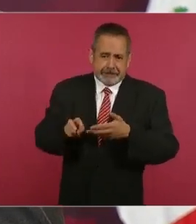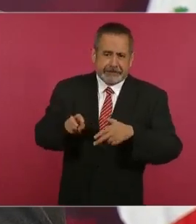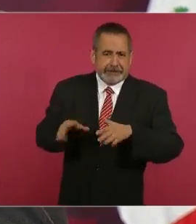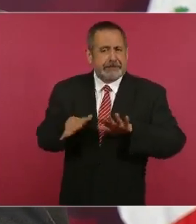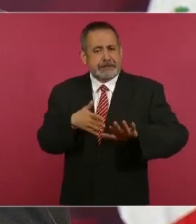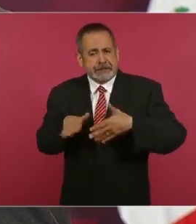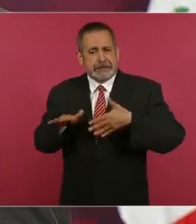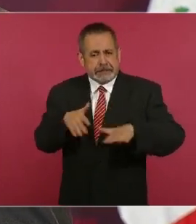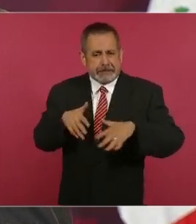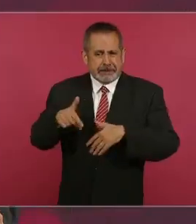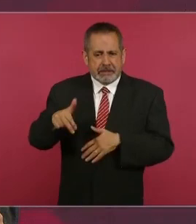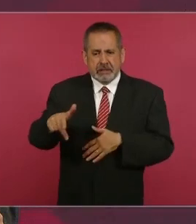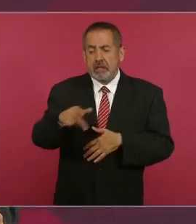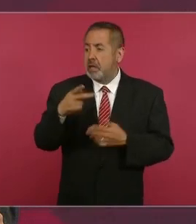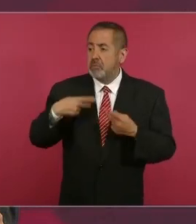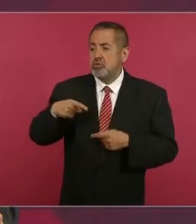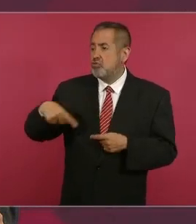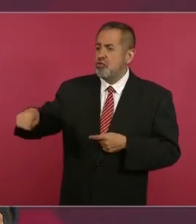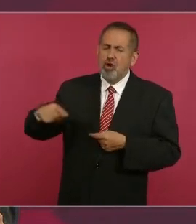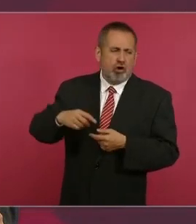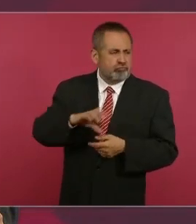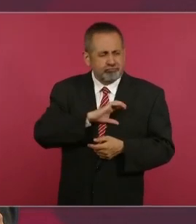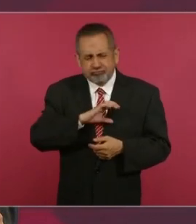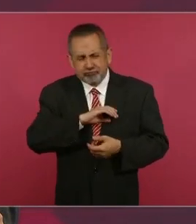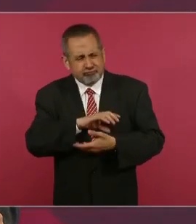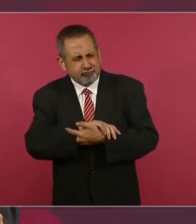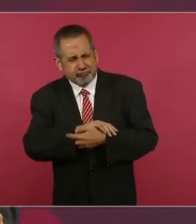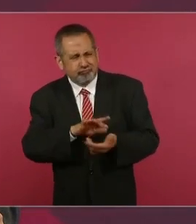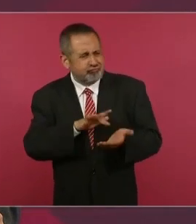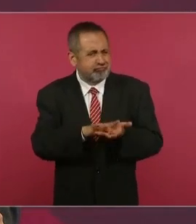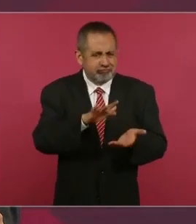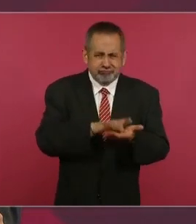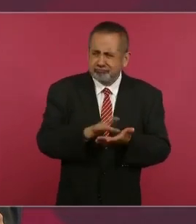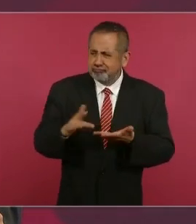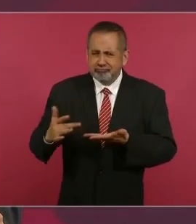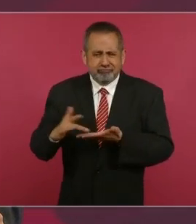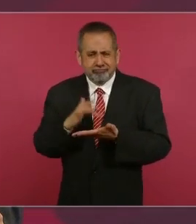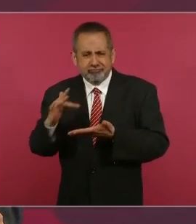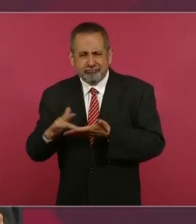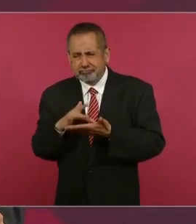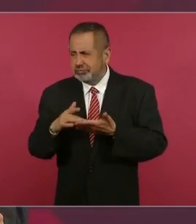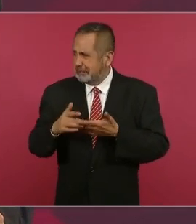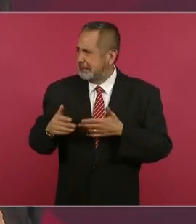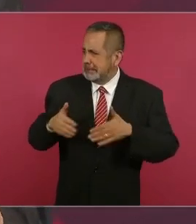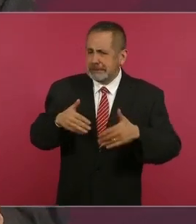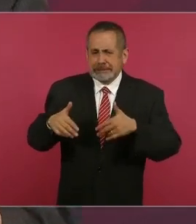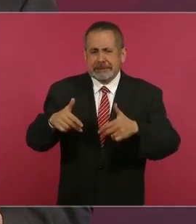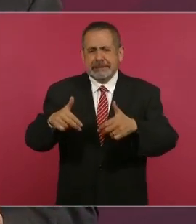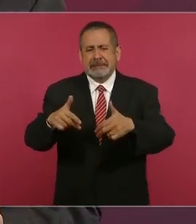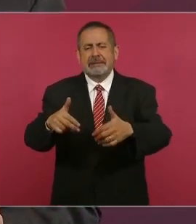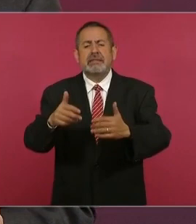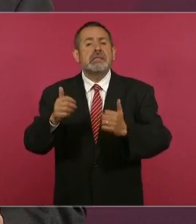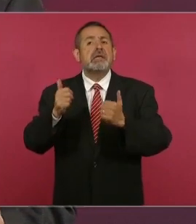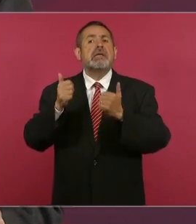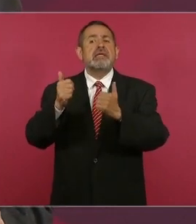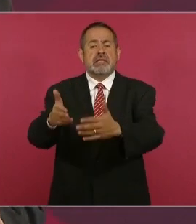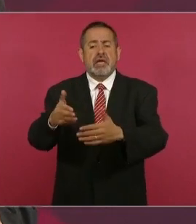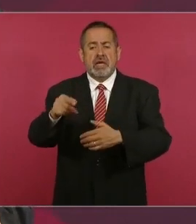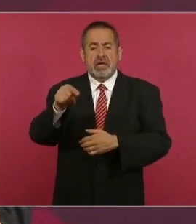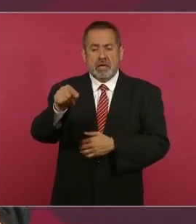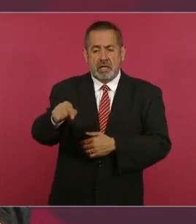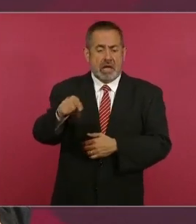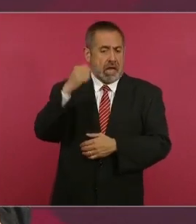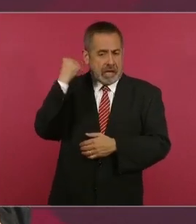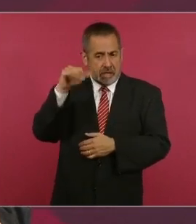gente muy solidaria, muy fraterna, todos, y llegamos